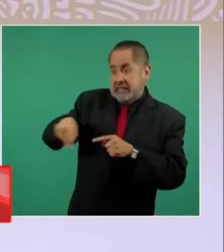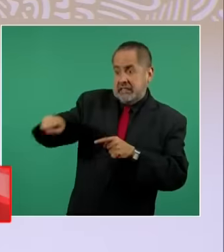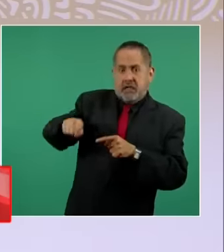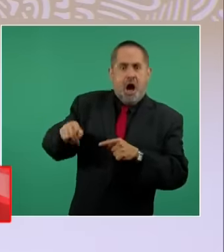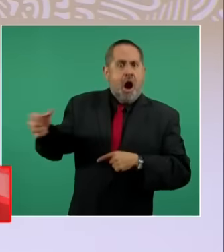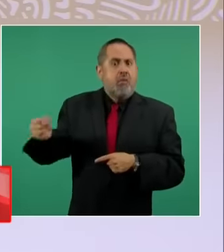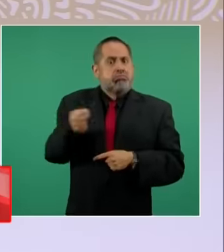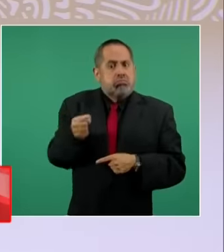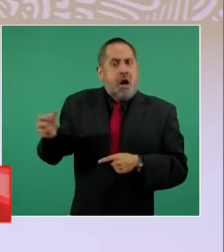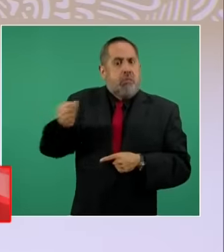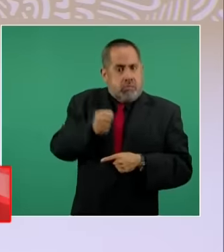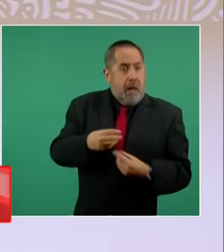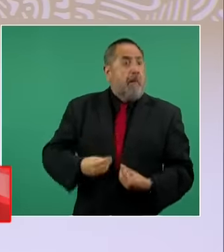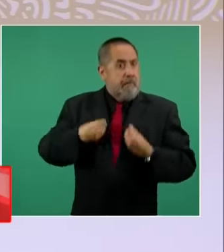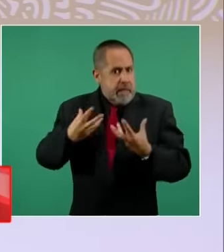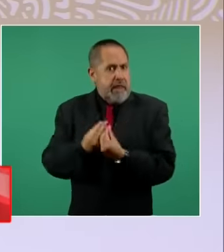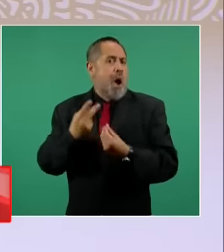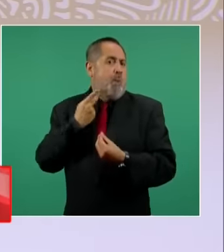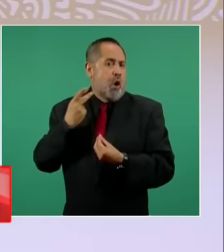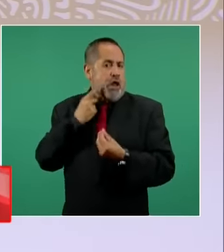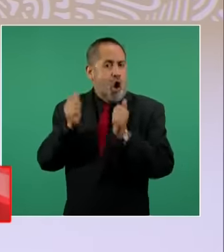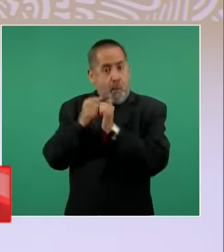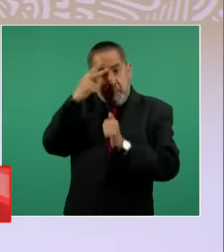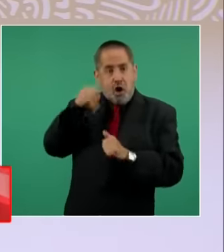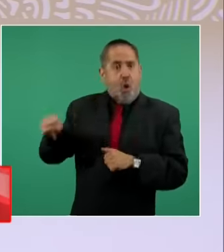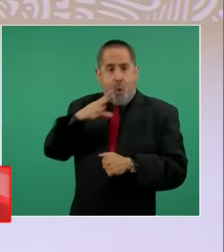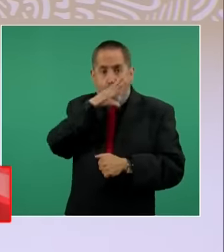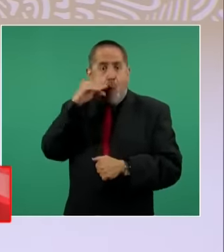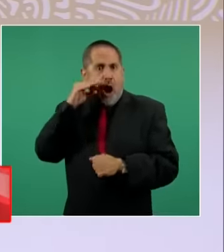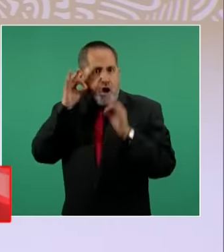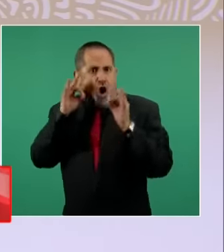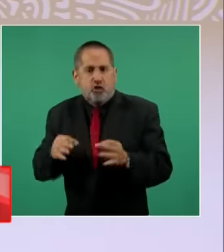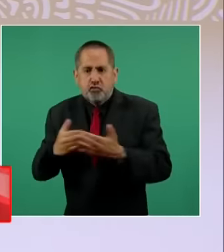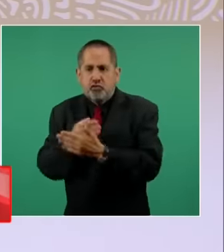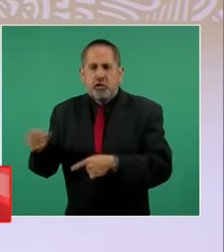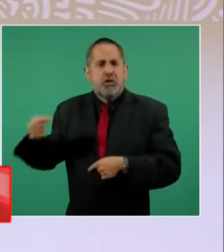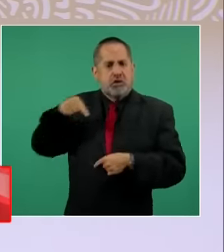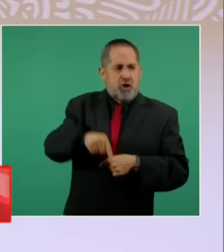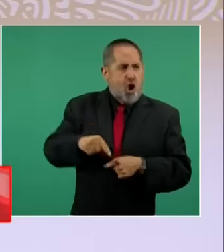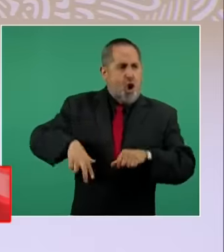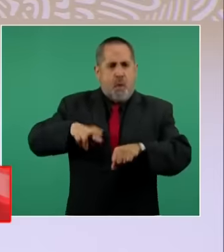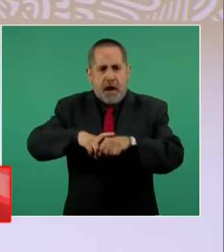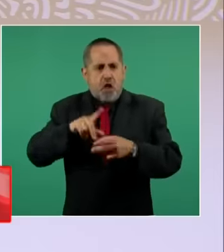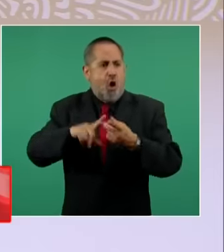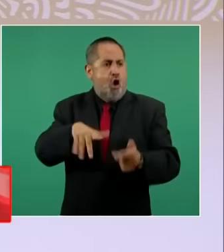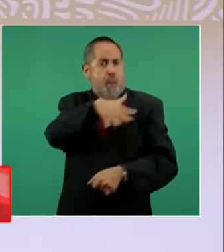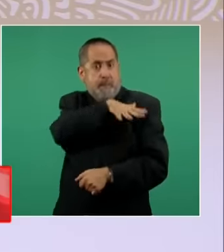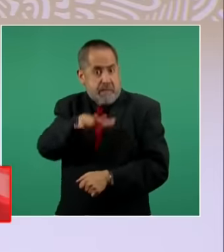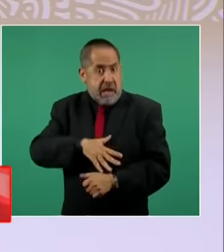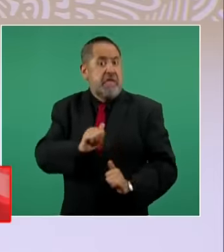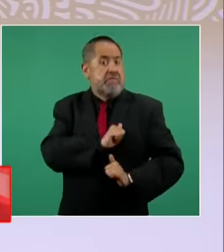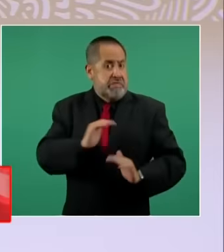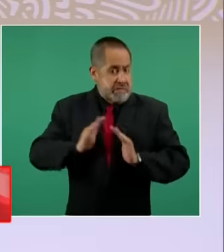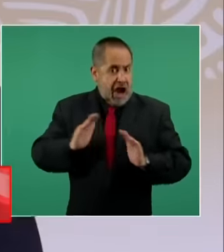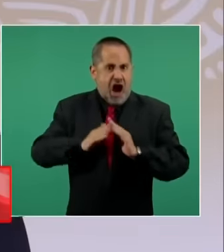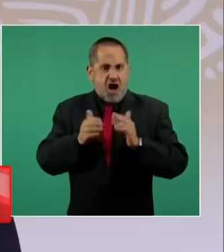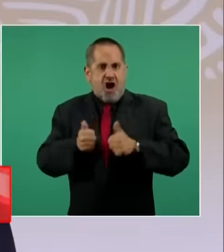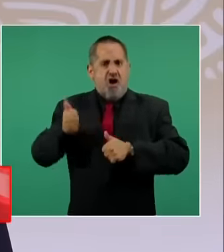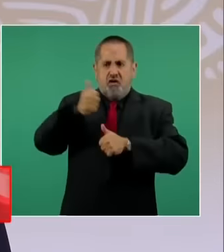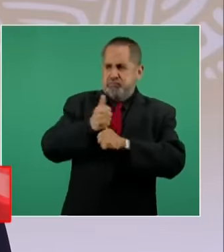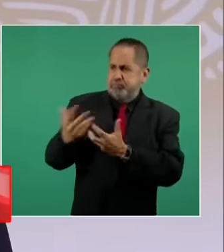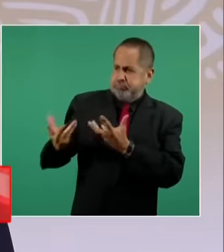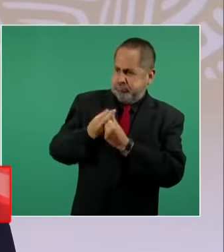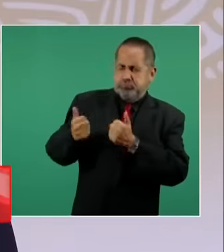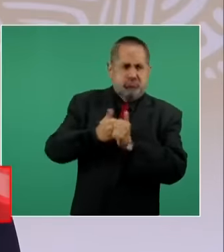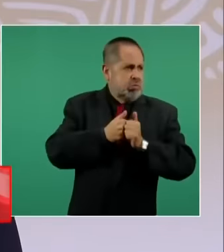puestos claves en la vida político-militar mexicana y fueron gobernadores o comandantes militares en importantes plazas